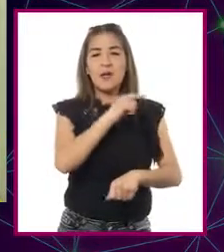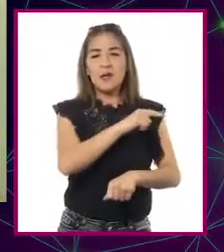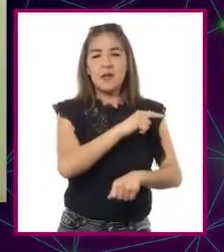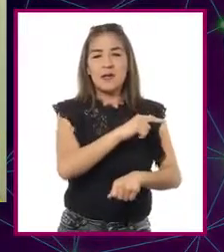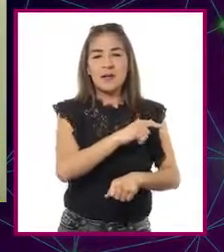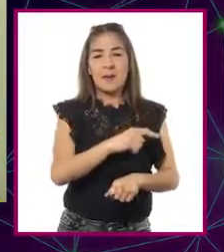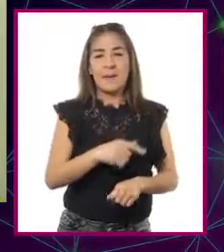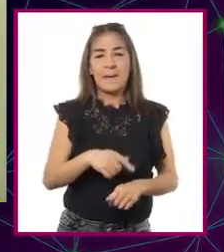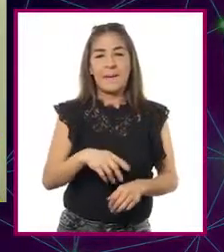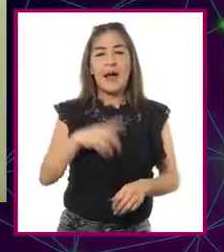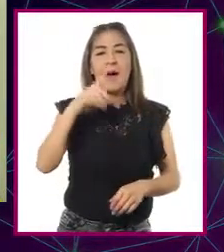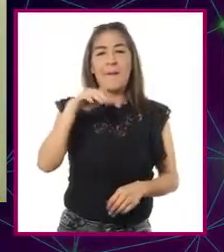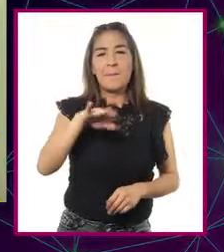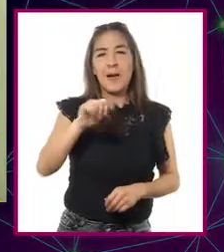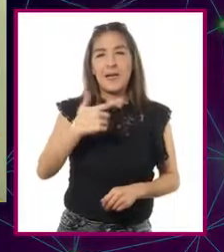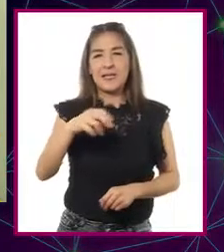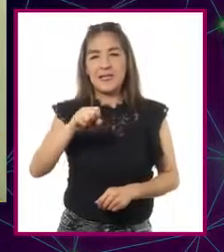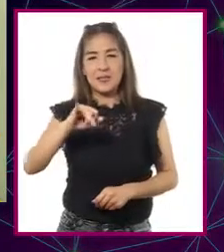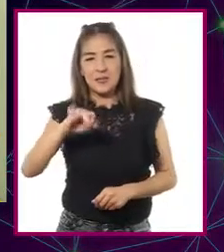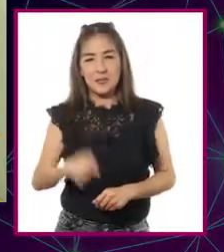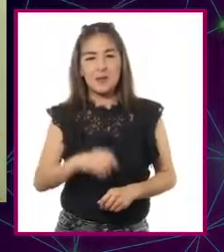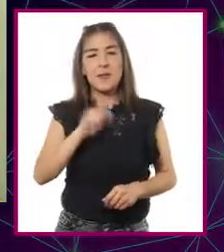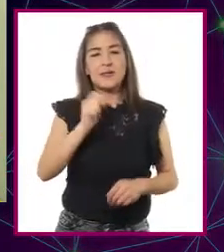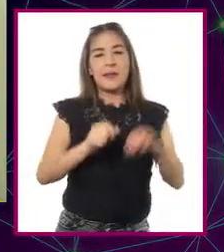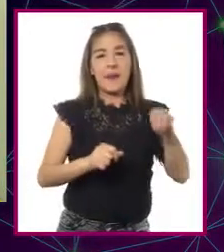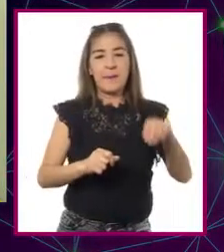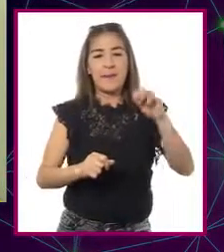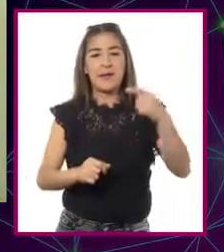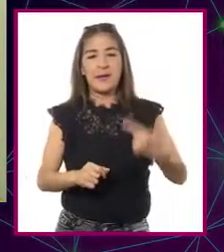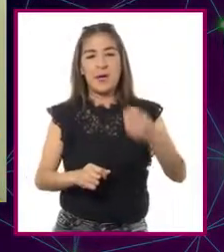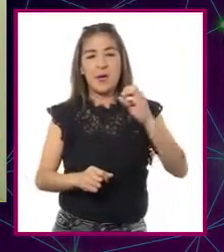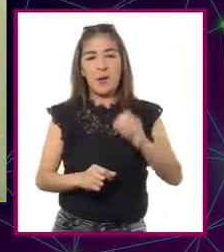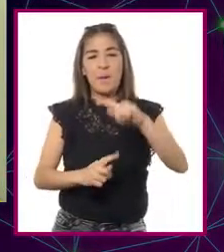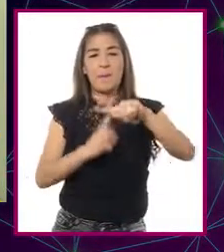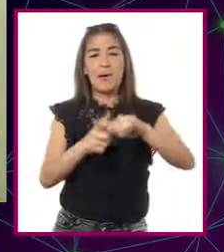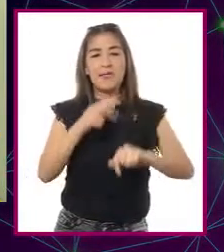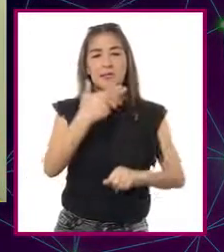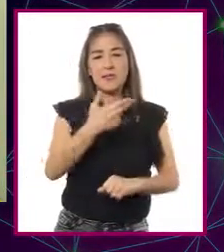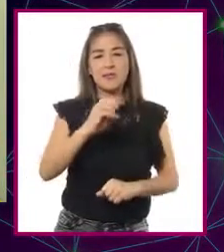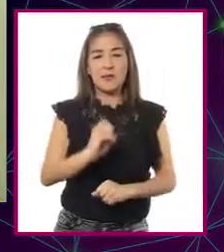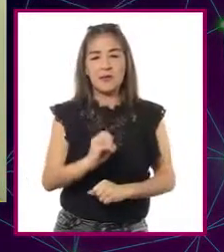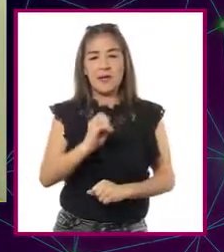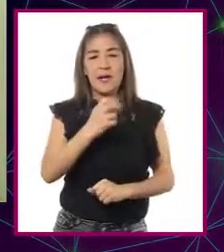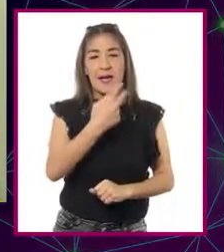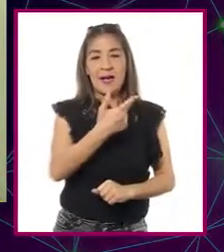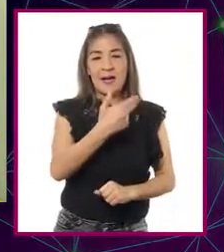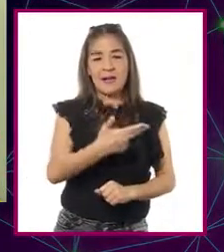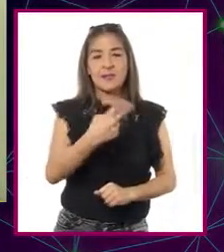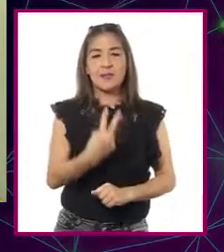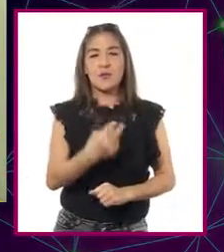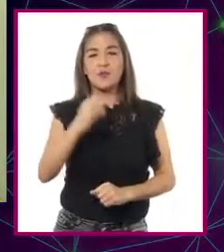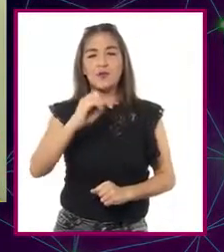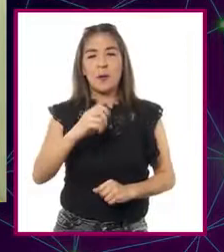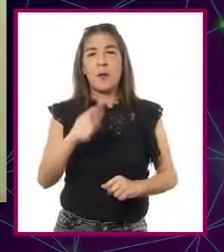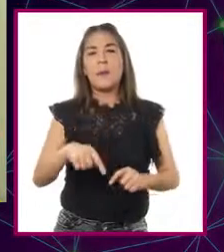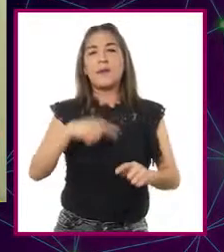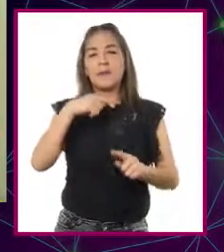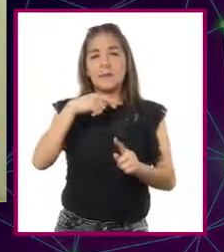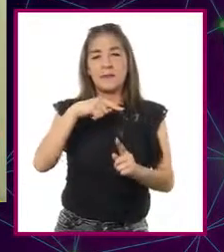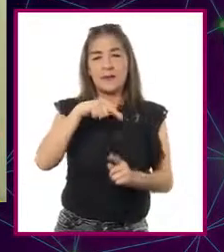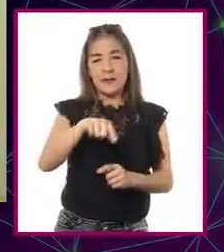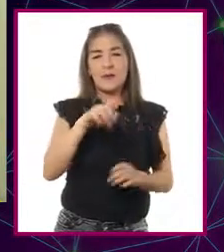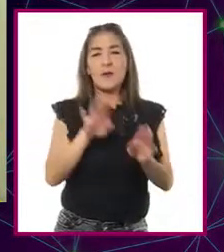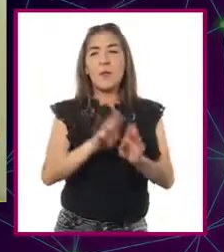de magnesio más agua, hidróxido de magnesio. Y recuerden, tenemos también nuestra vista molecular.